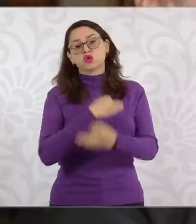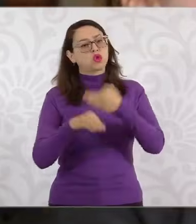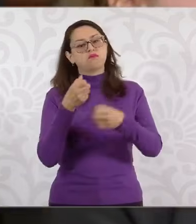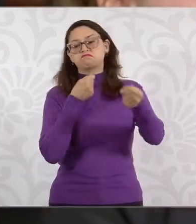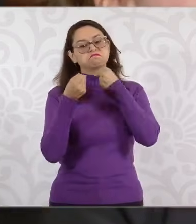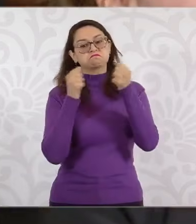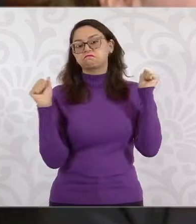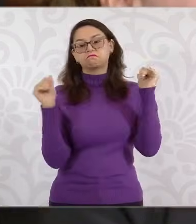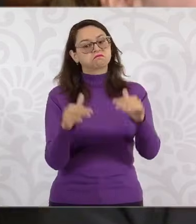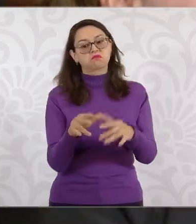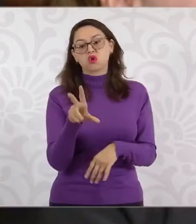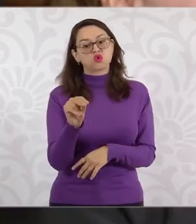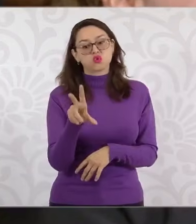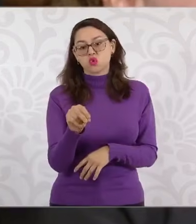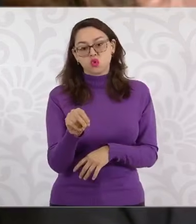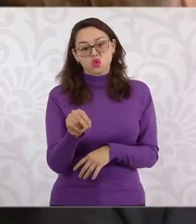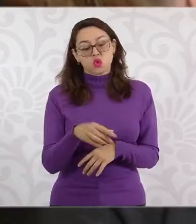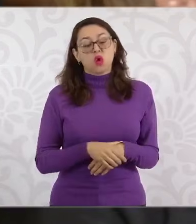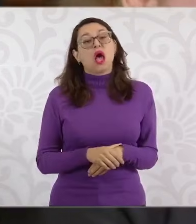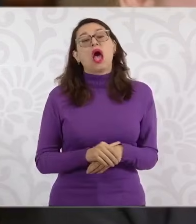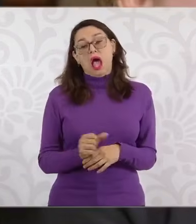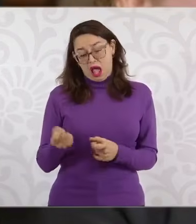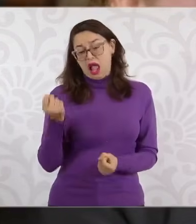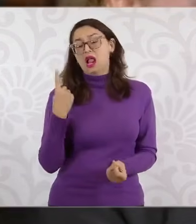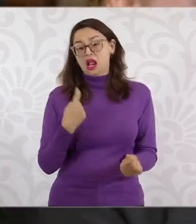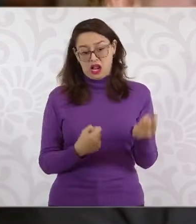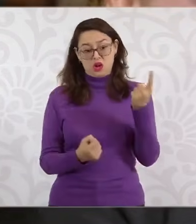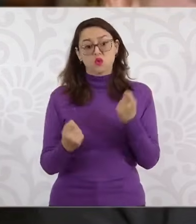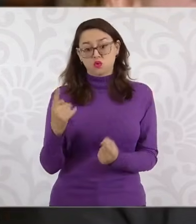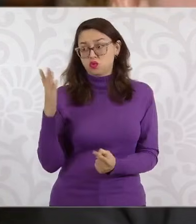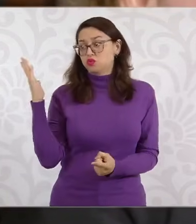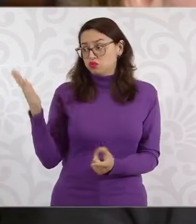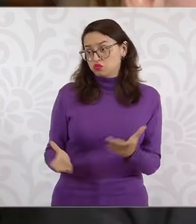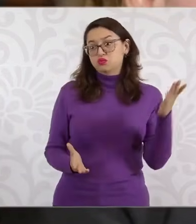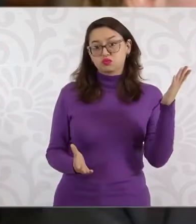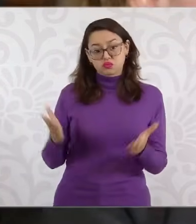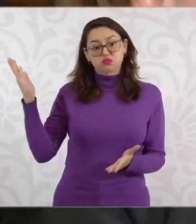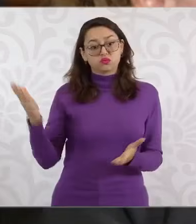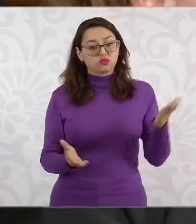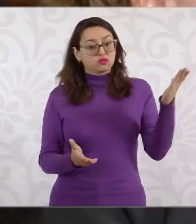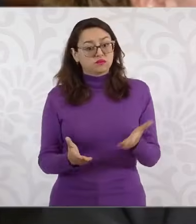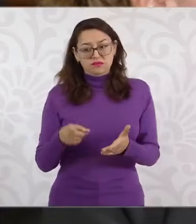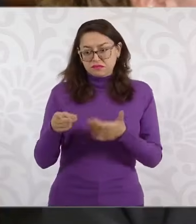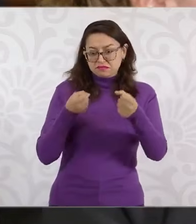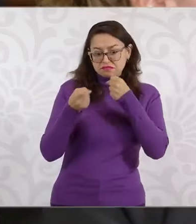reporteros y los que llegaron de comunicadores independientes,